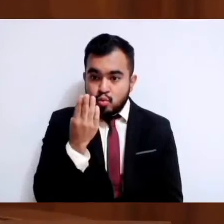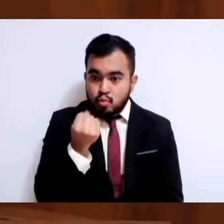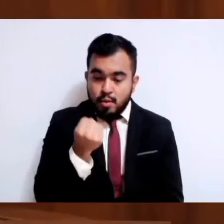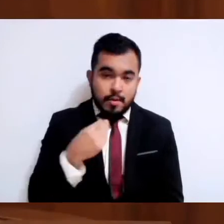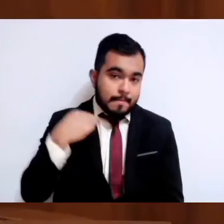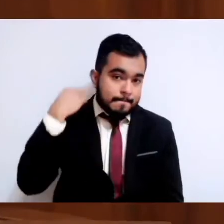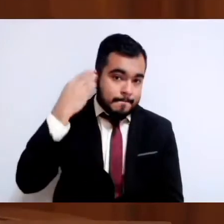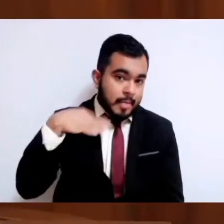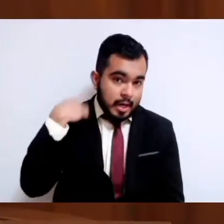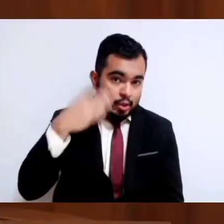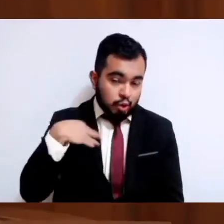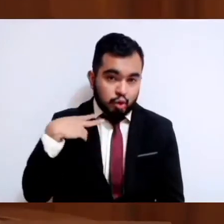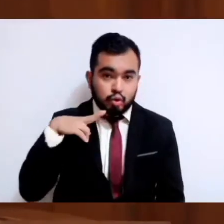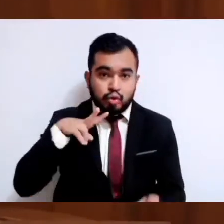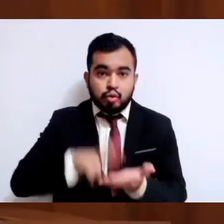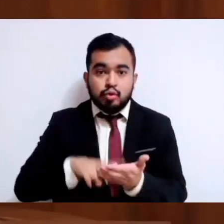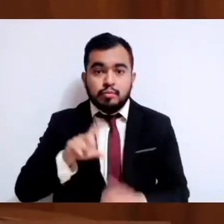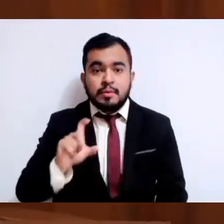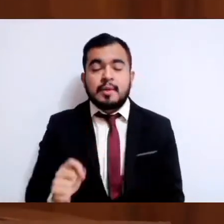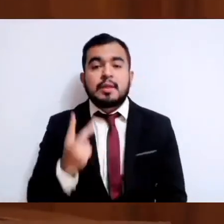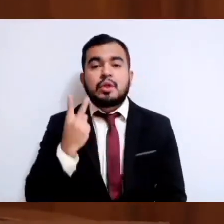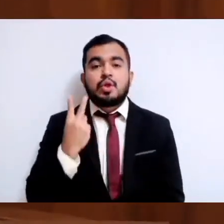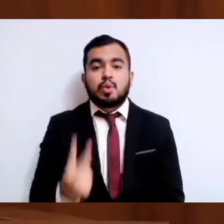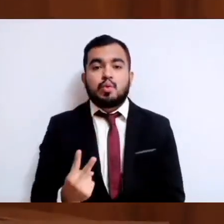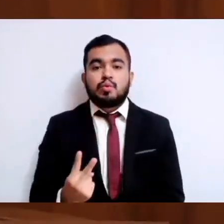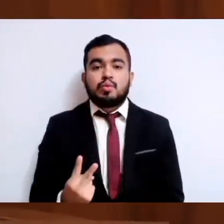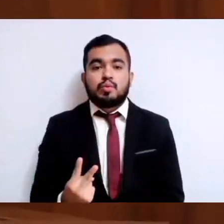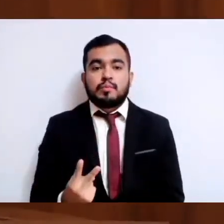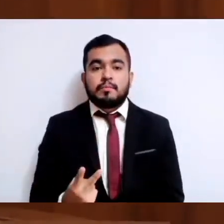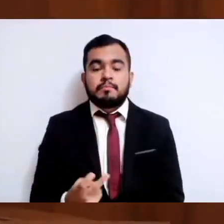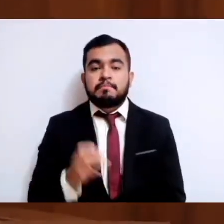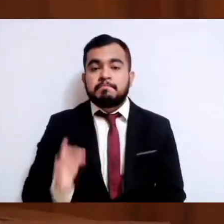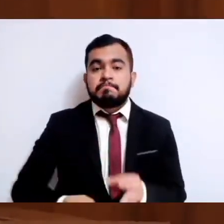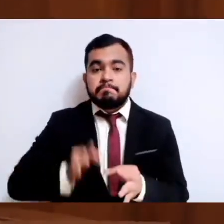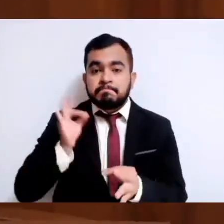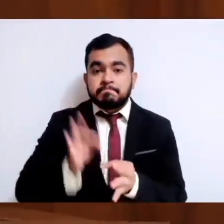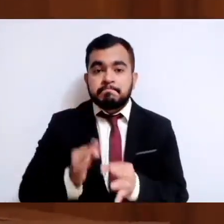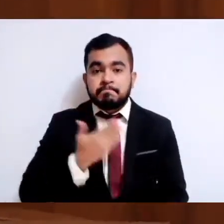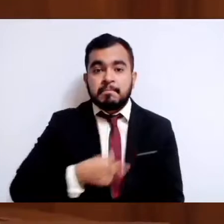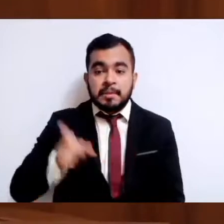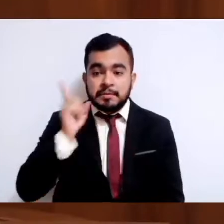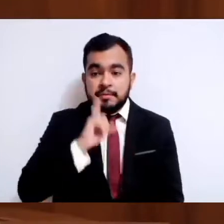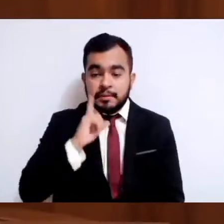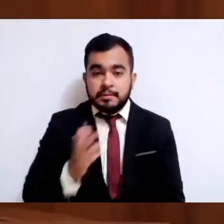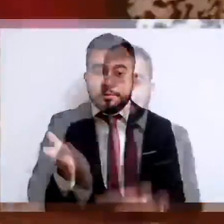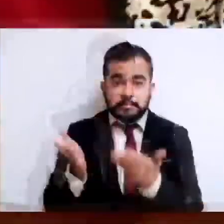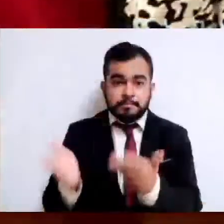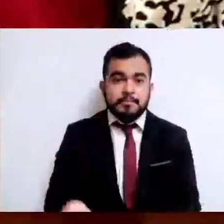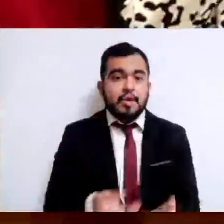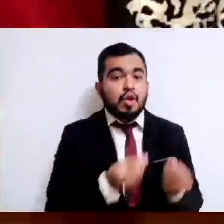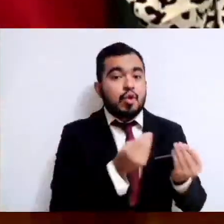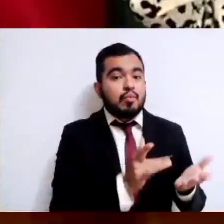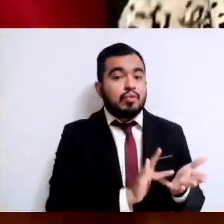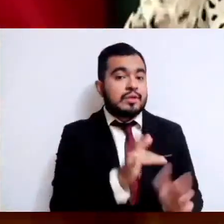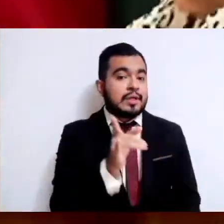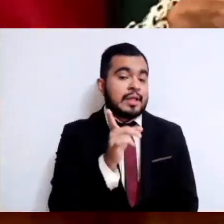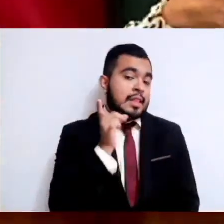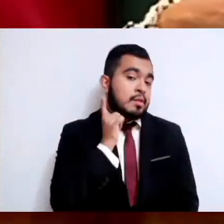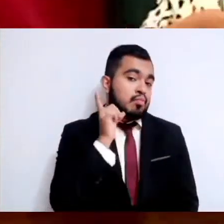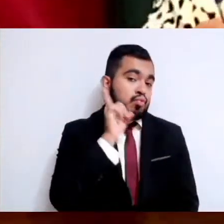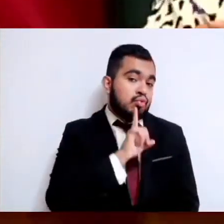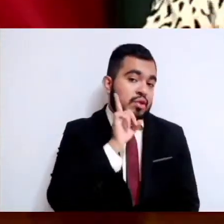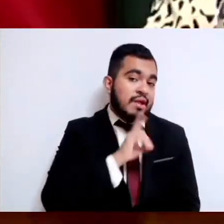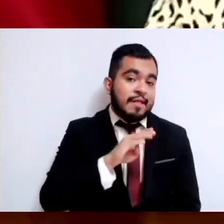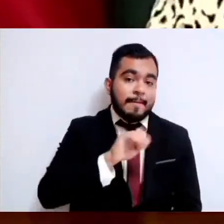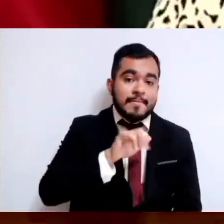del mes de marzo del año 2022. Es cuanto, Presidenta. Muchas gracias,